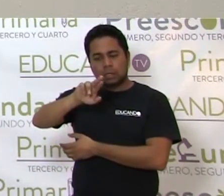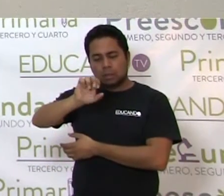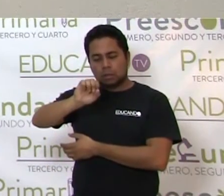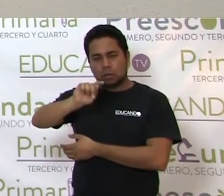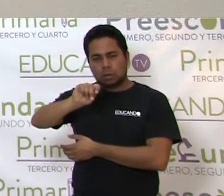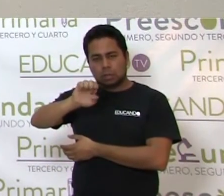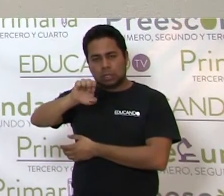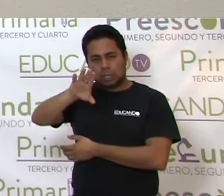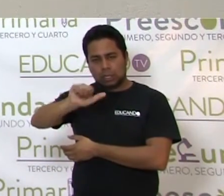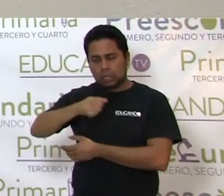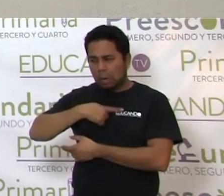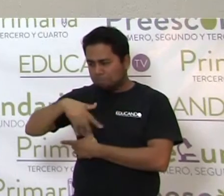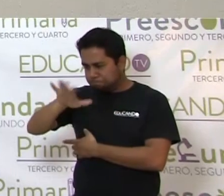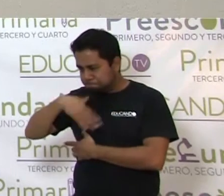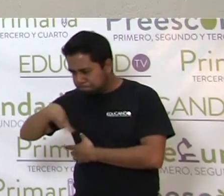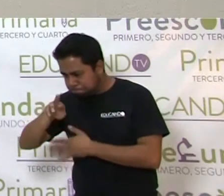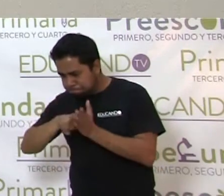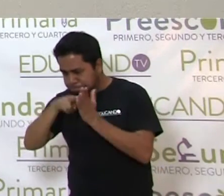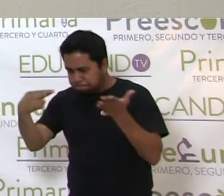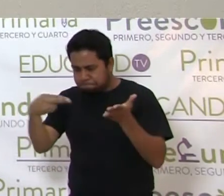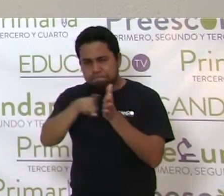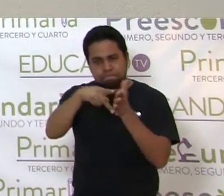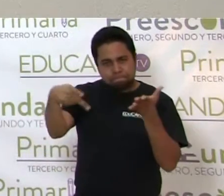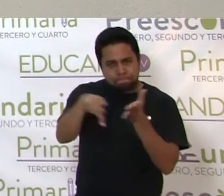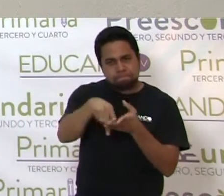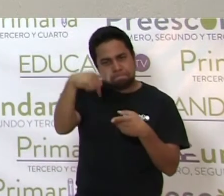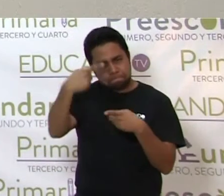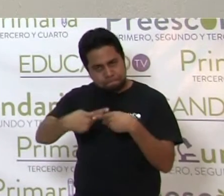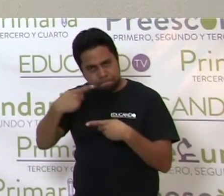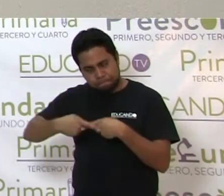Oaxaca, y busco en las revistas y periódicos